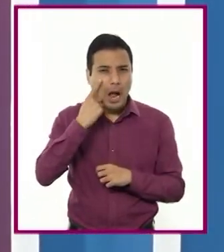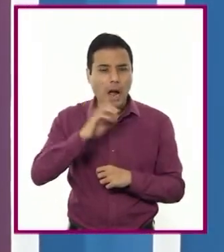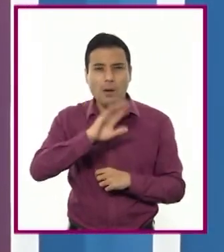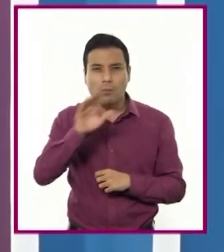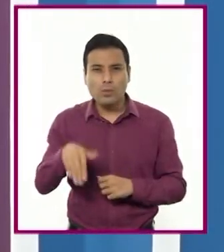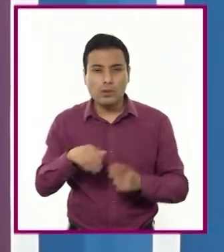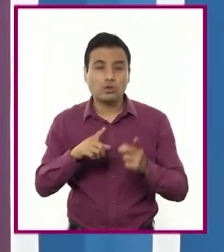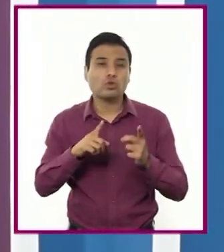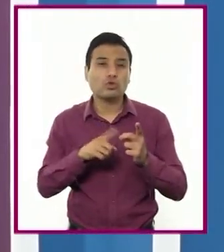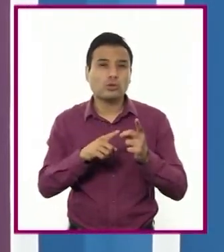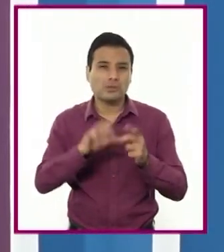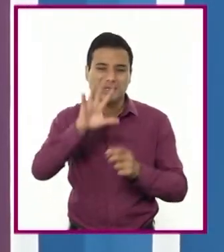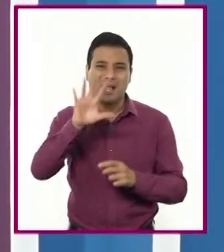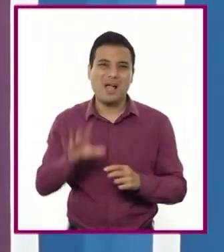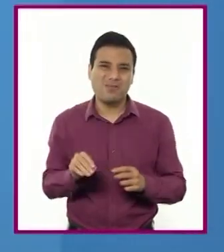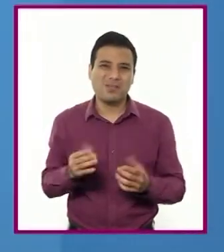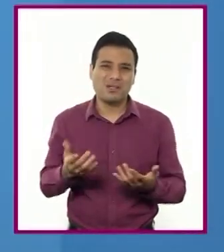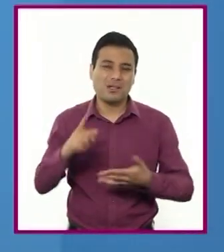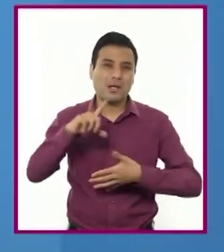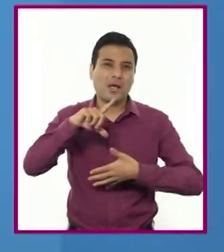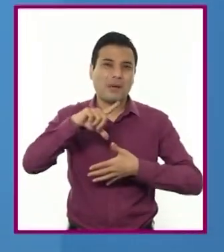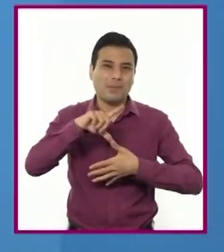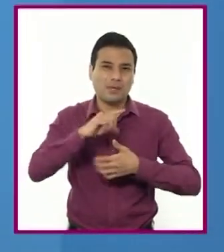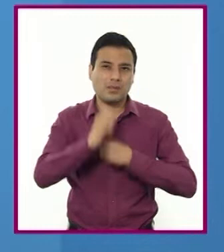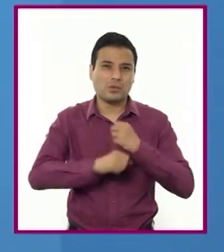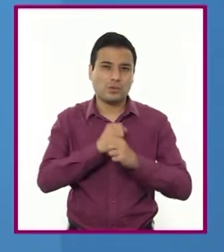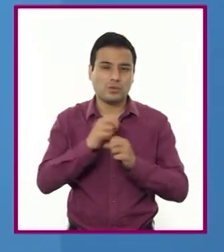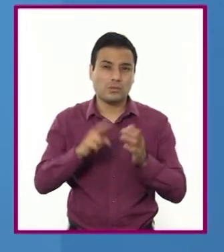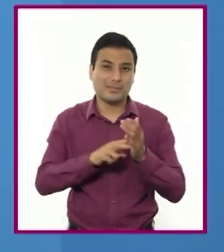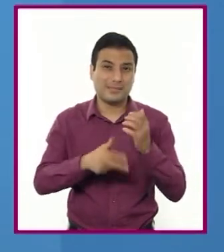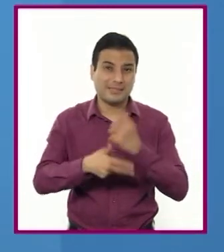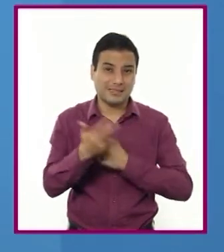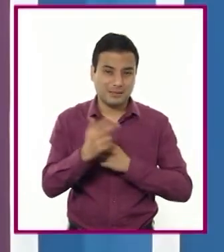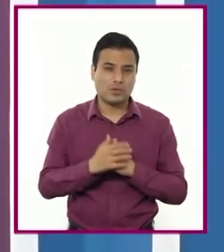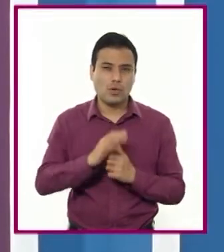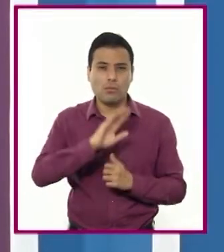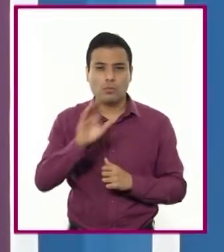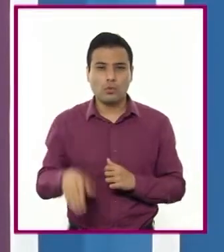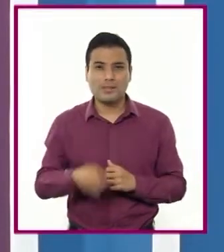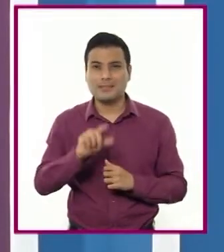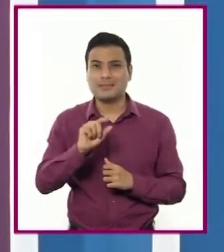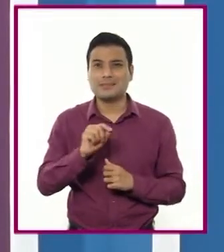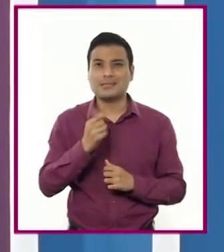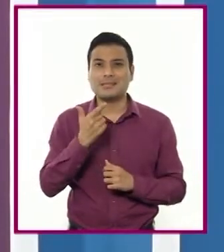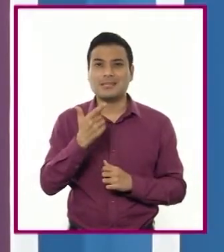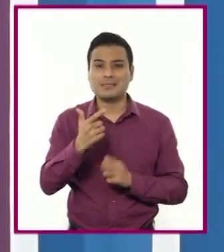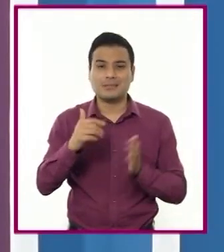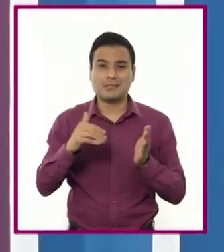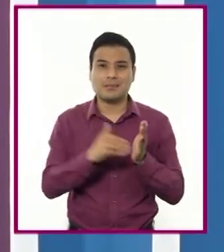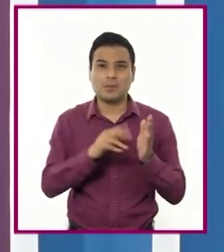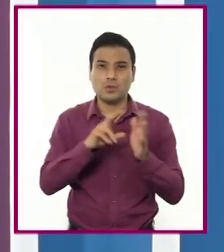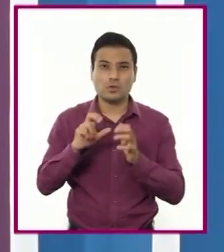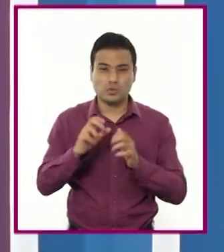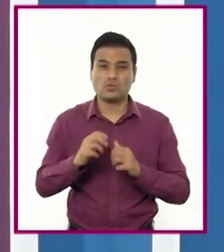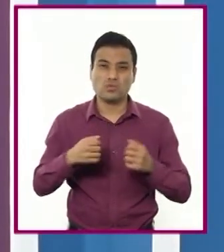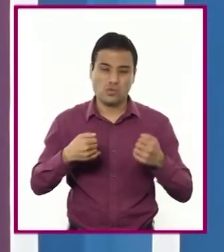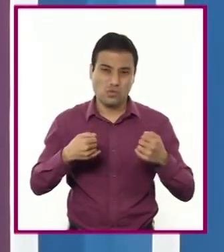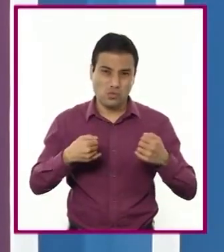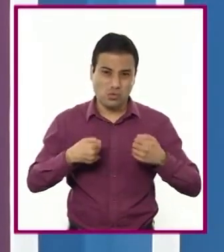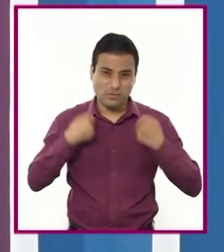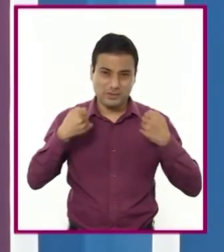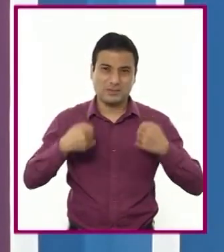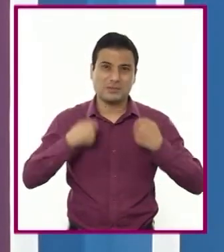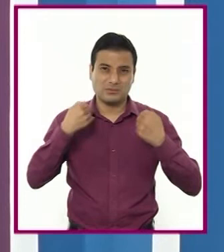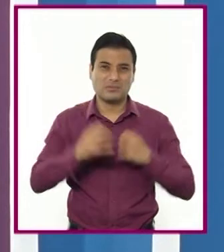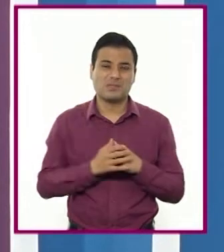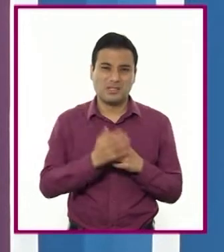en África. En América Latina, en el año 2013, murieron 77.800 adolescentes de